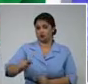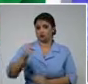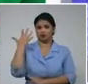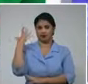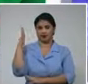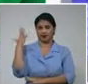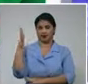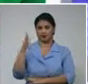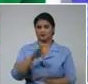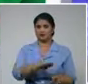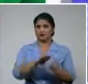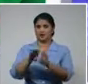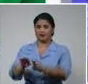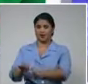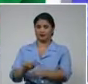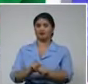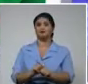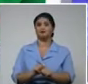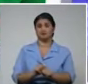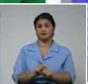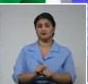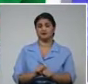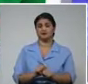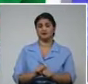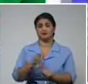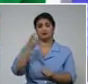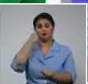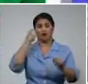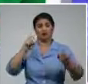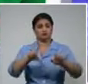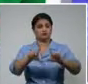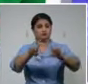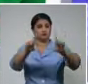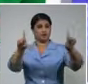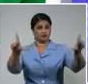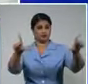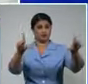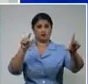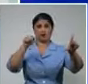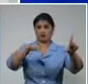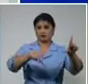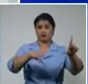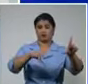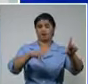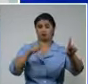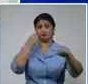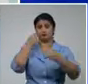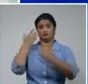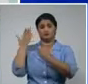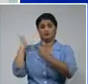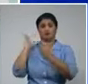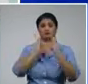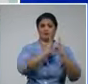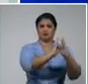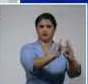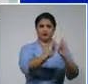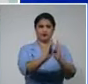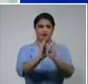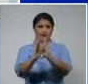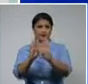En el gráfico se puede ver cómo ayer hay una reducción en el número de